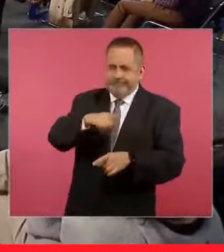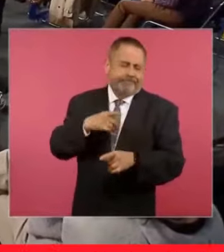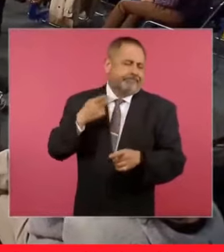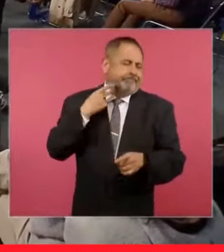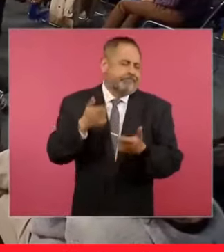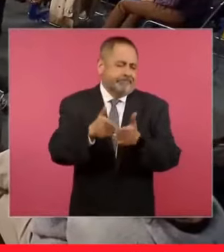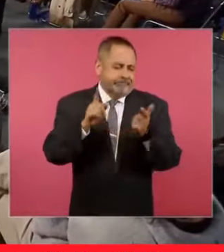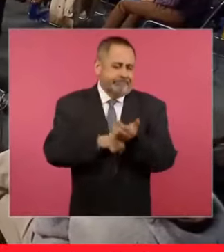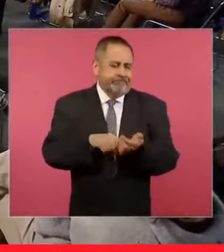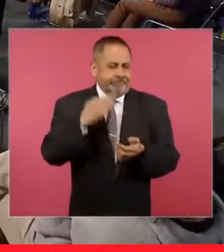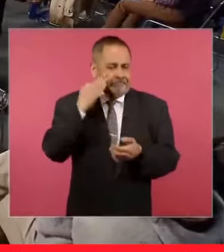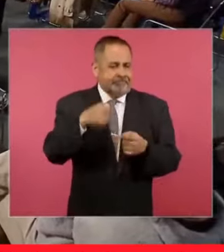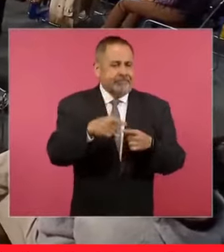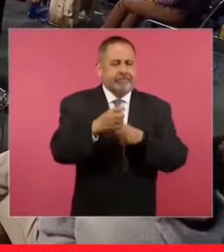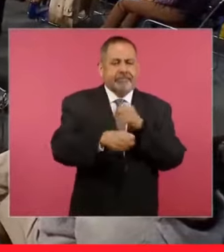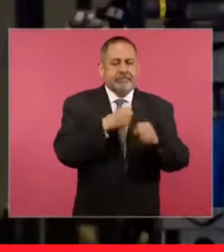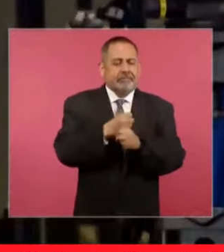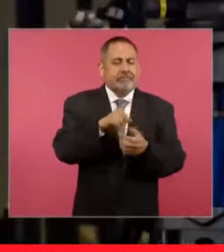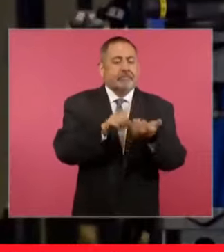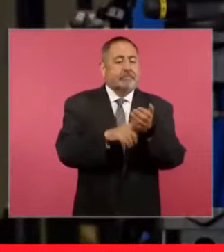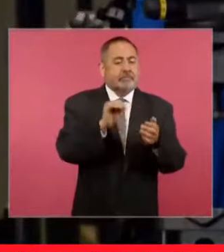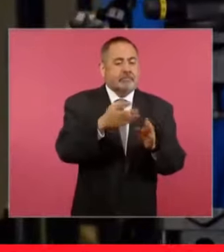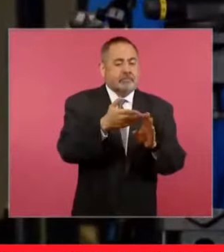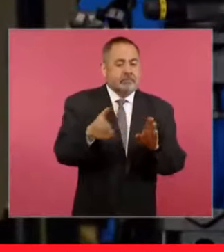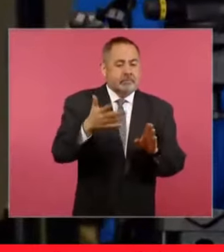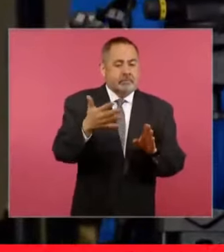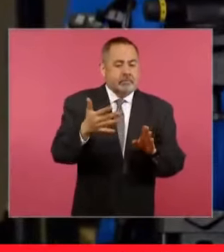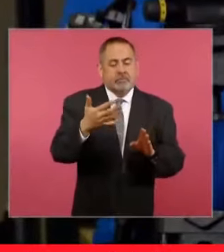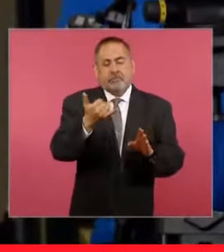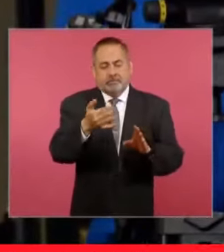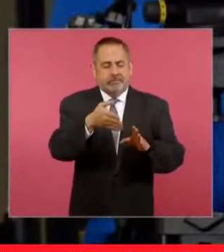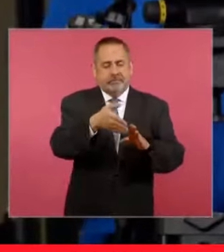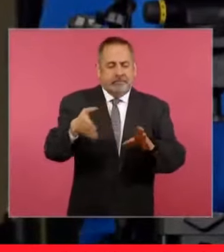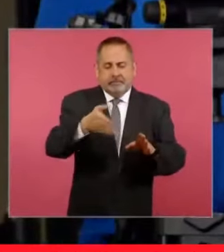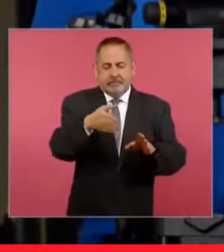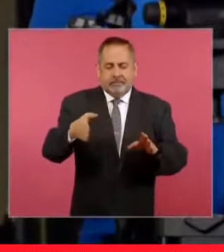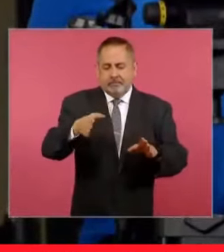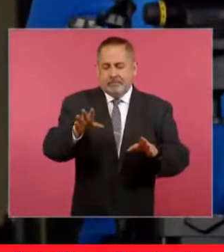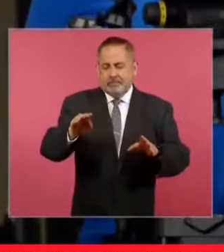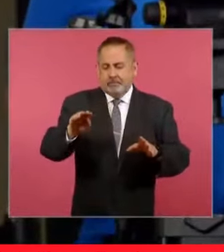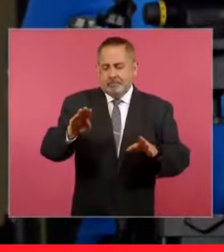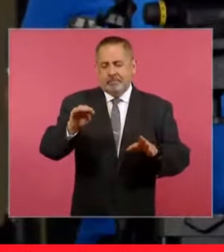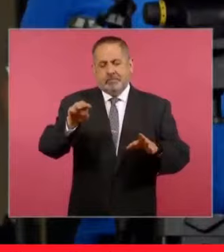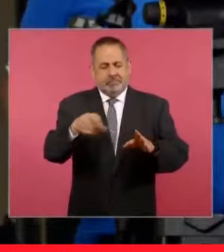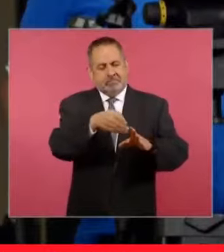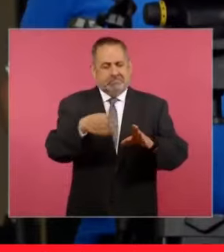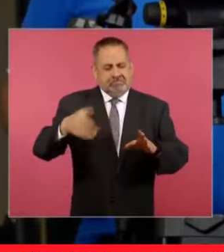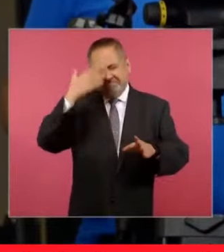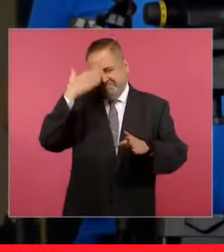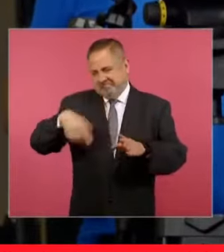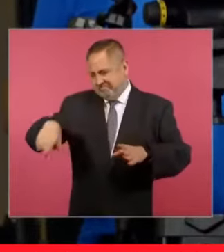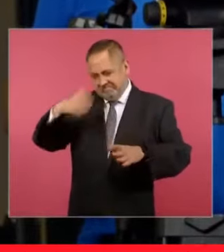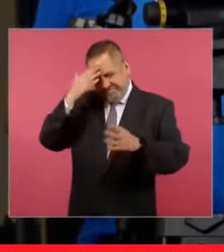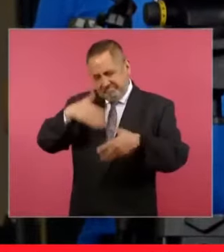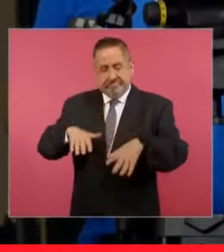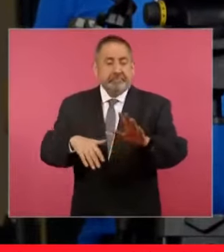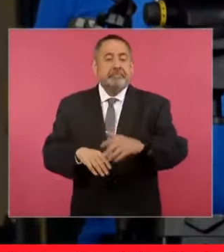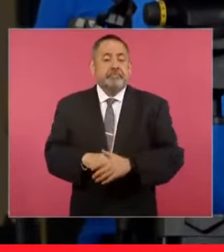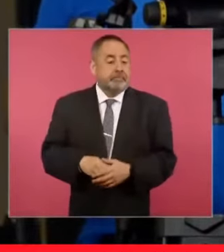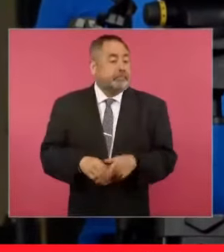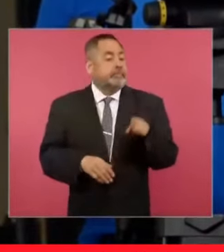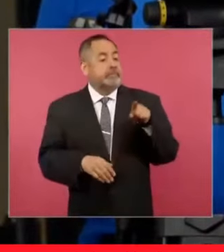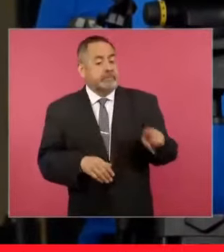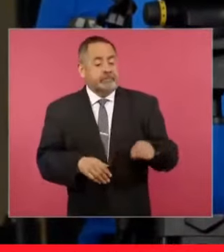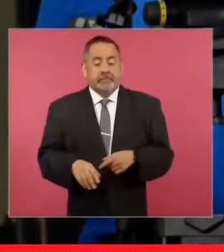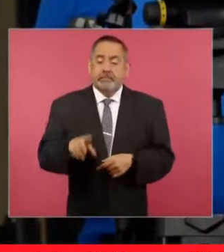quién gobernaba entre las décadas de los 50 y 99 eh Y que se convirtió